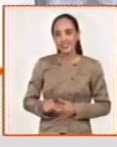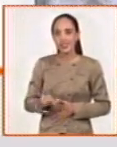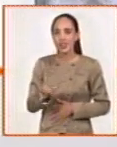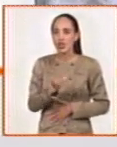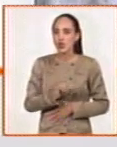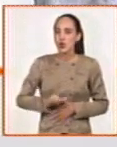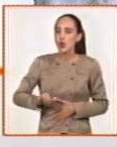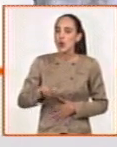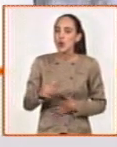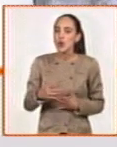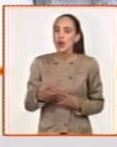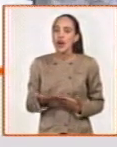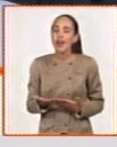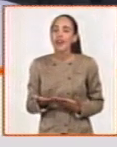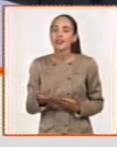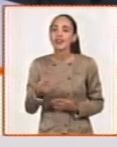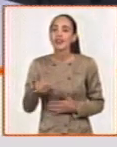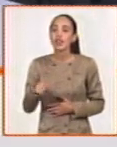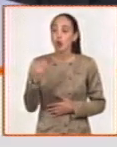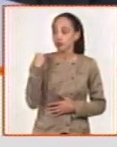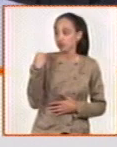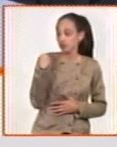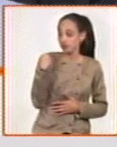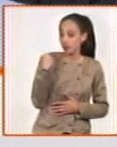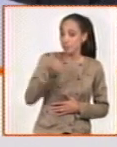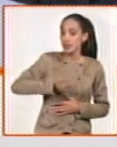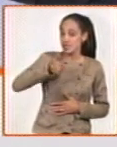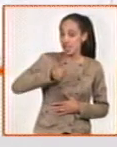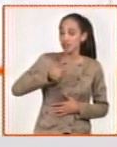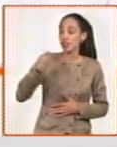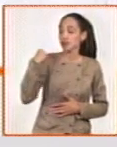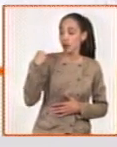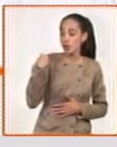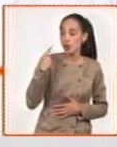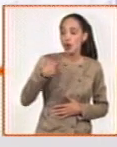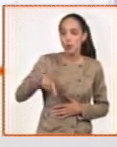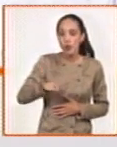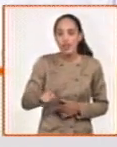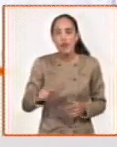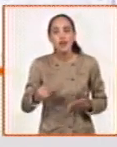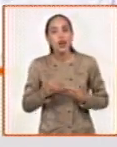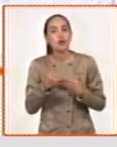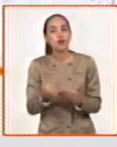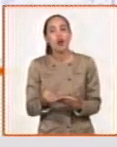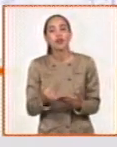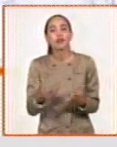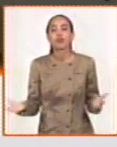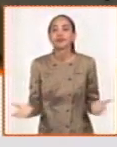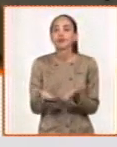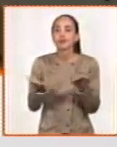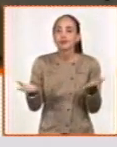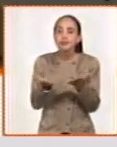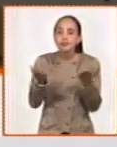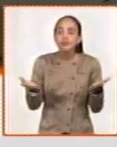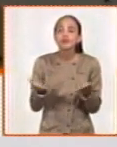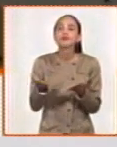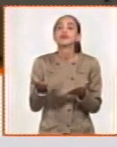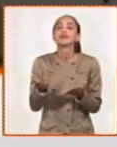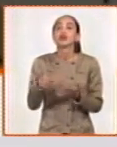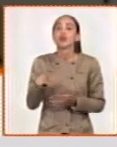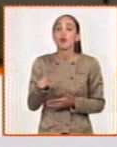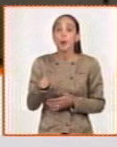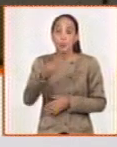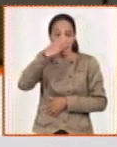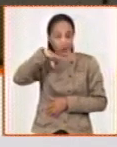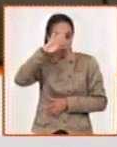respondido al llamado de nuestro presidente a incorporarnos a la recuperación de nuestro país.